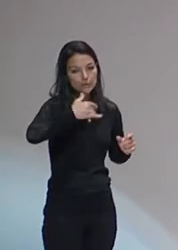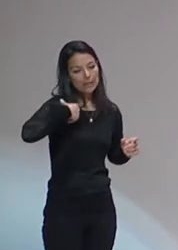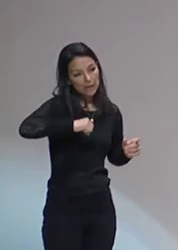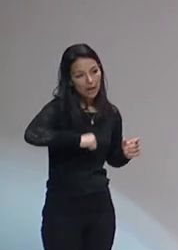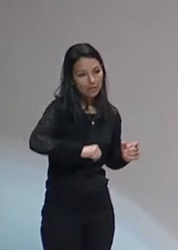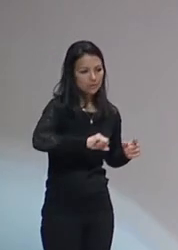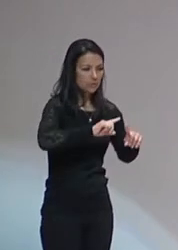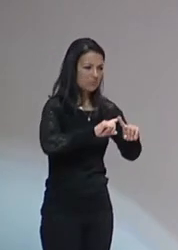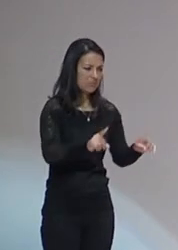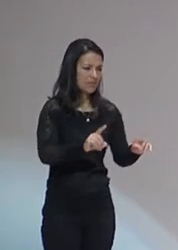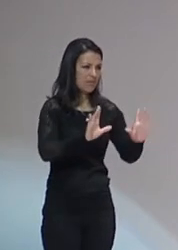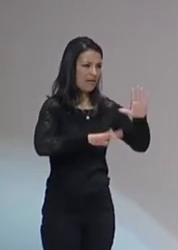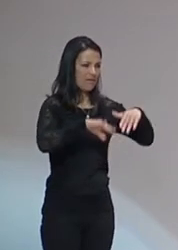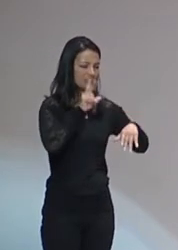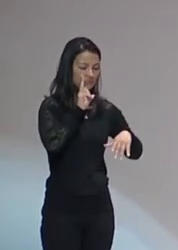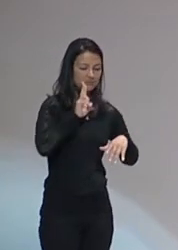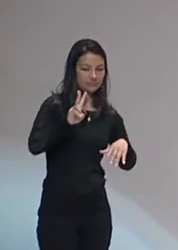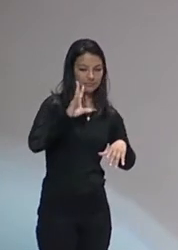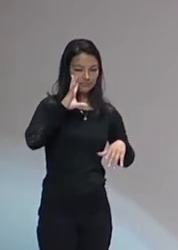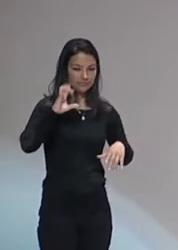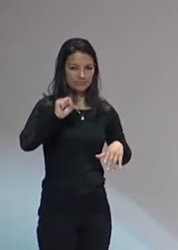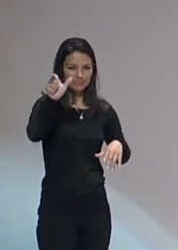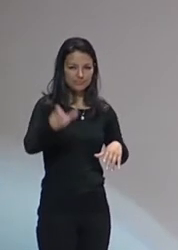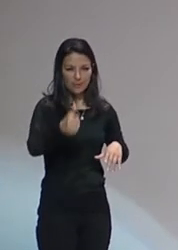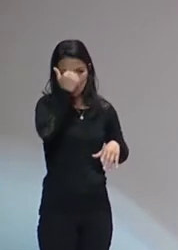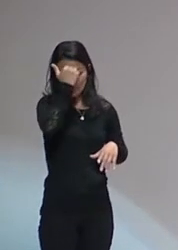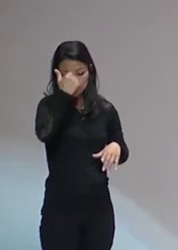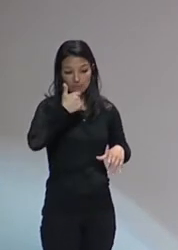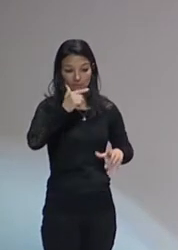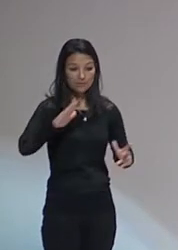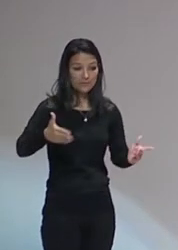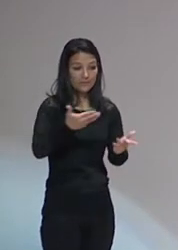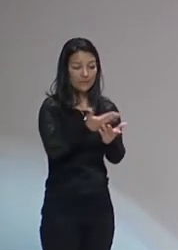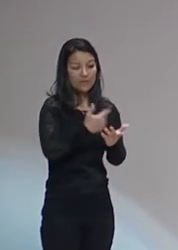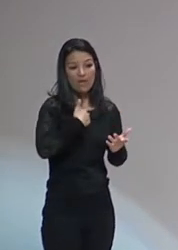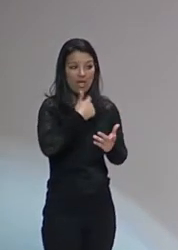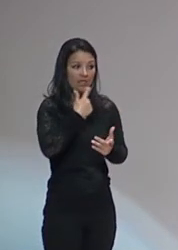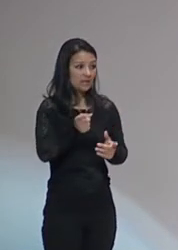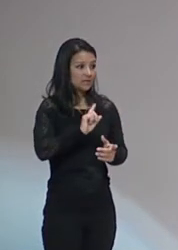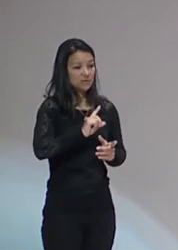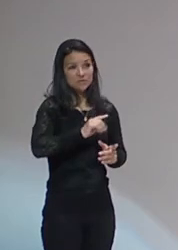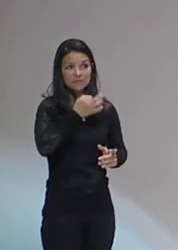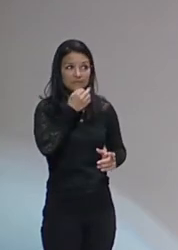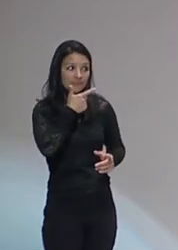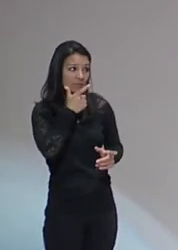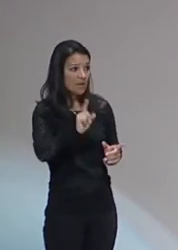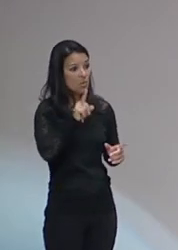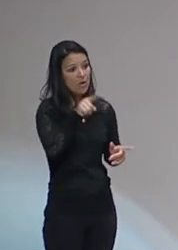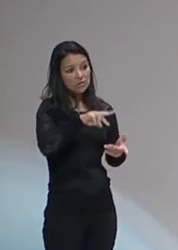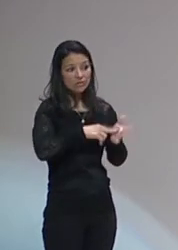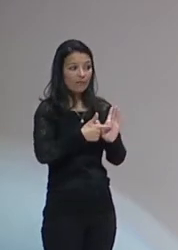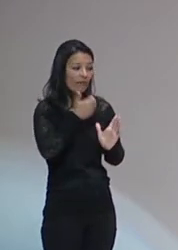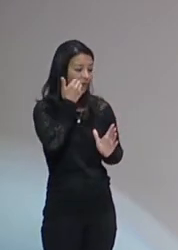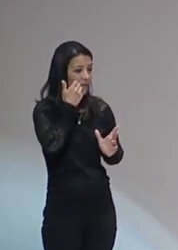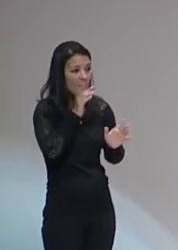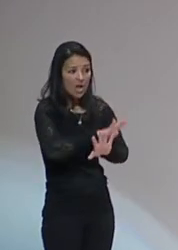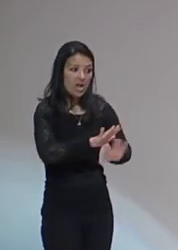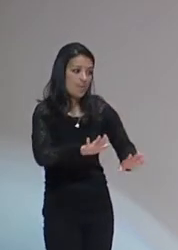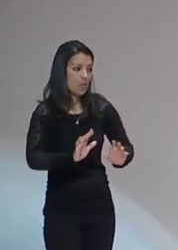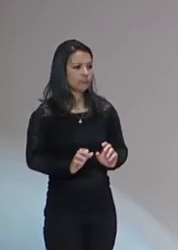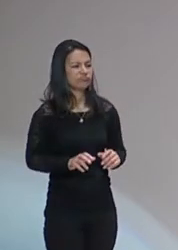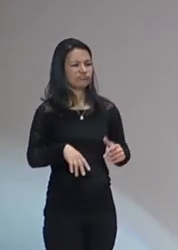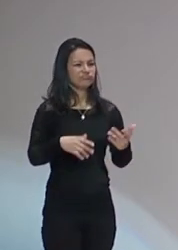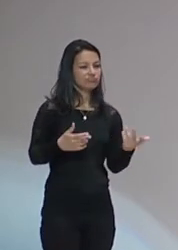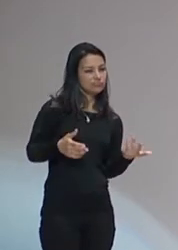uno un docente planteando de que la homosexualidad es una enfermedad, ¿verdad? Entonces hay un